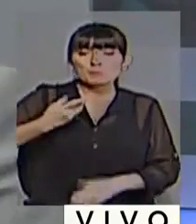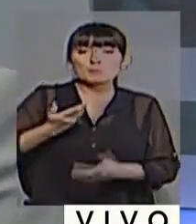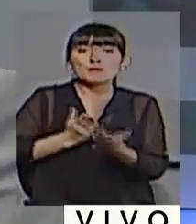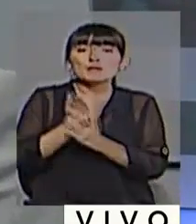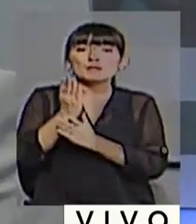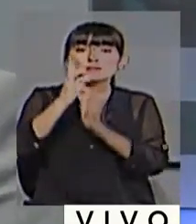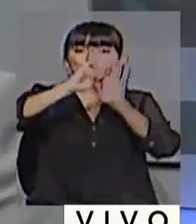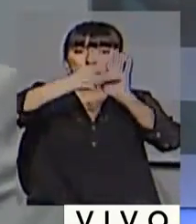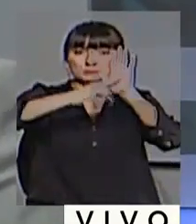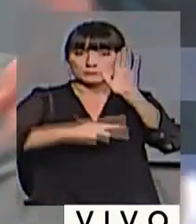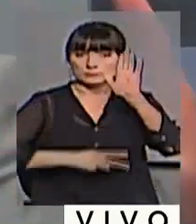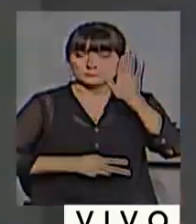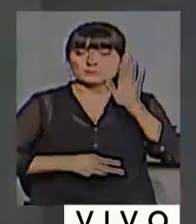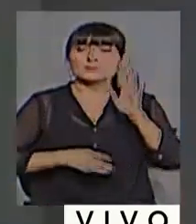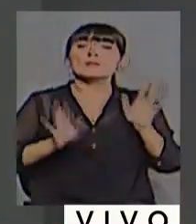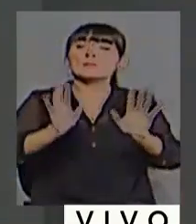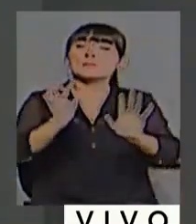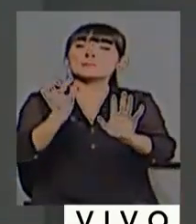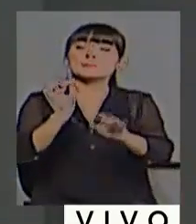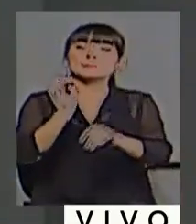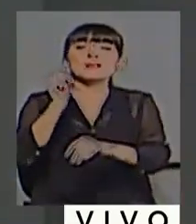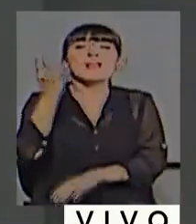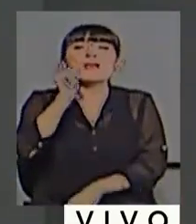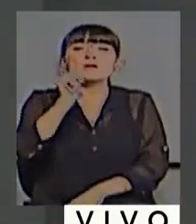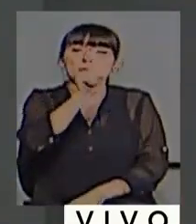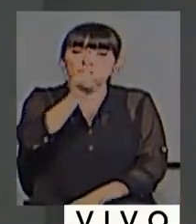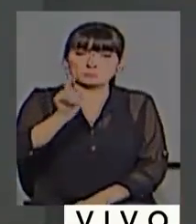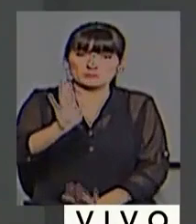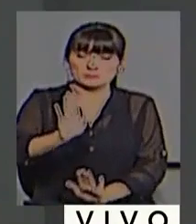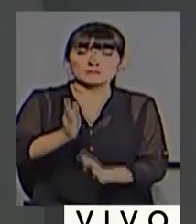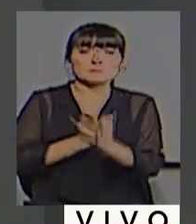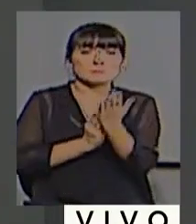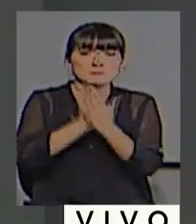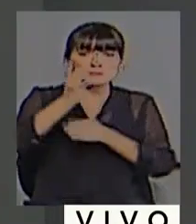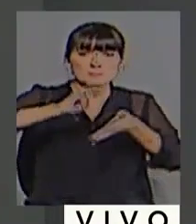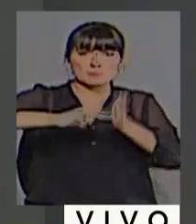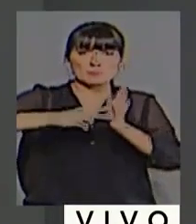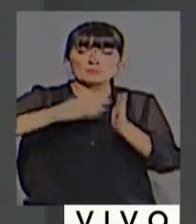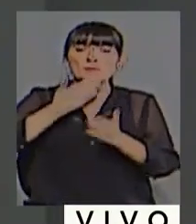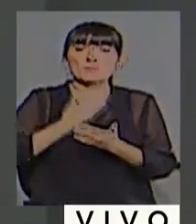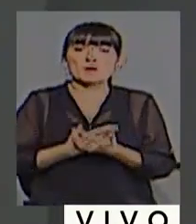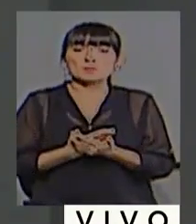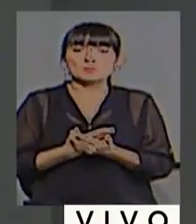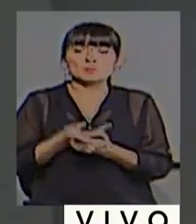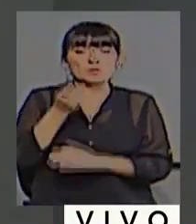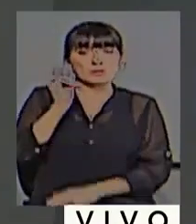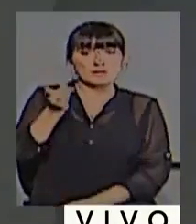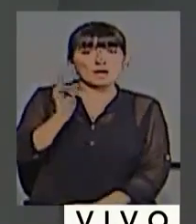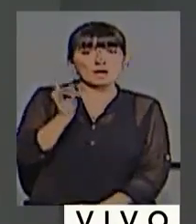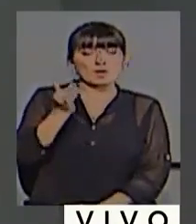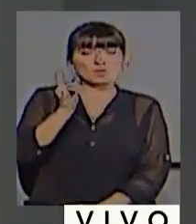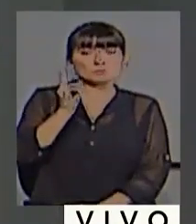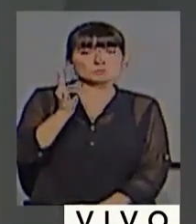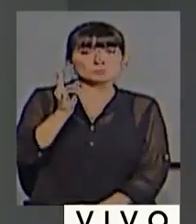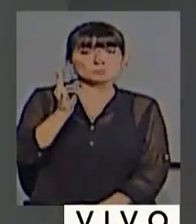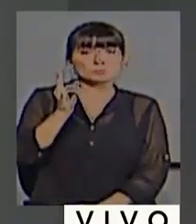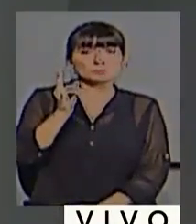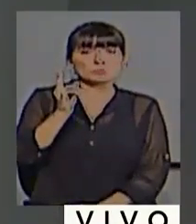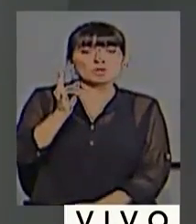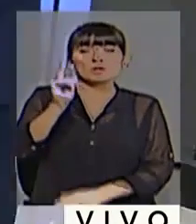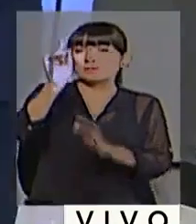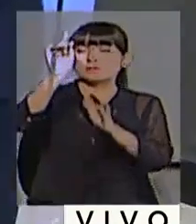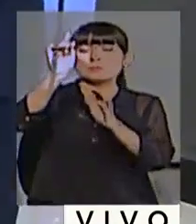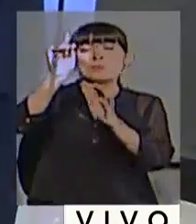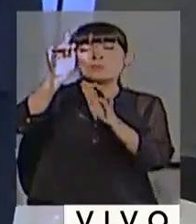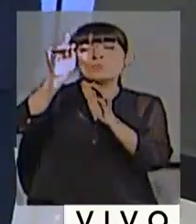las reformas. Ahora, a propósito de Lagos, tengo una pregunta. ¿Comienza este problema cuando a Lagos finalmente se le baja